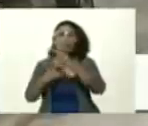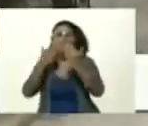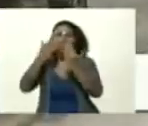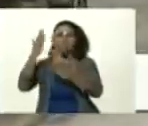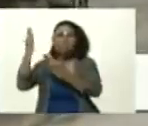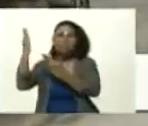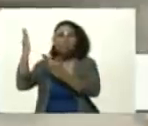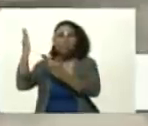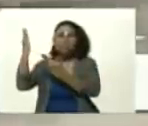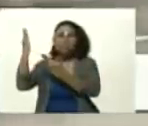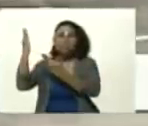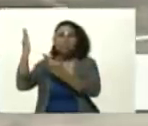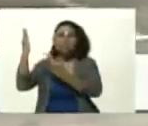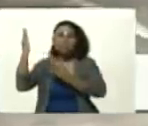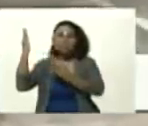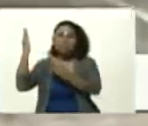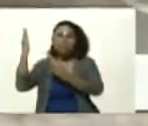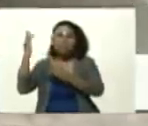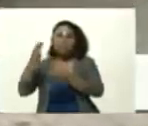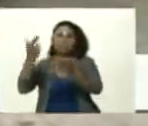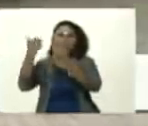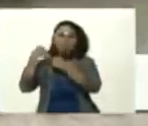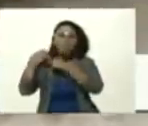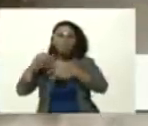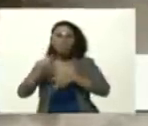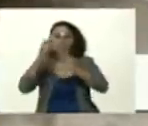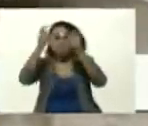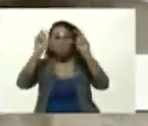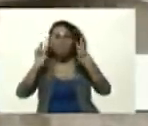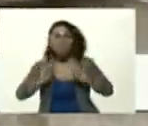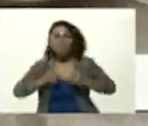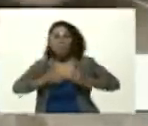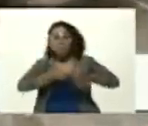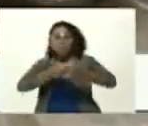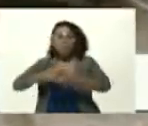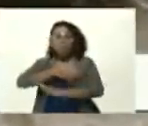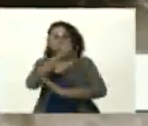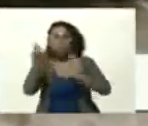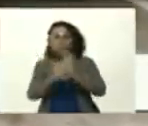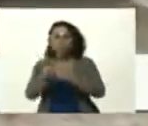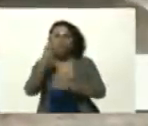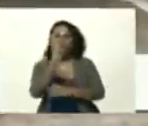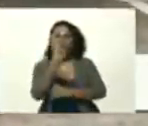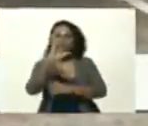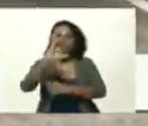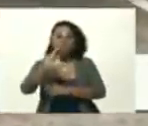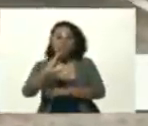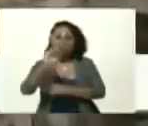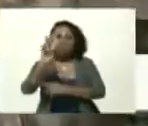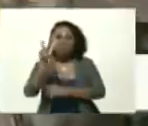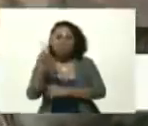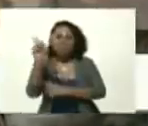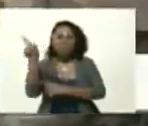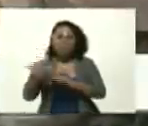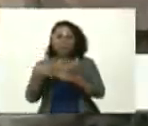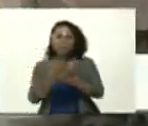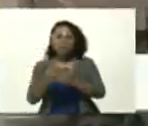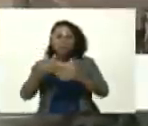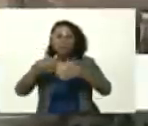imágenes, donde corresponde todo lo que es la limpieza general de la Universidad Central de Venezuela, donde hasta ahora